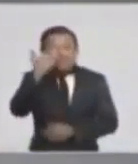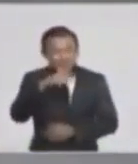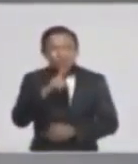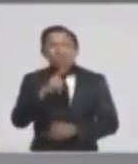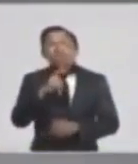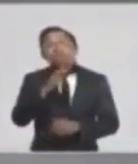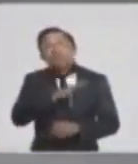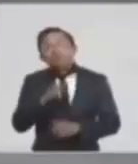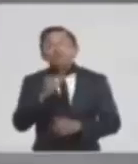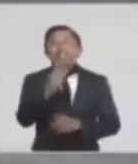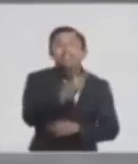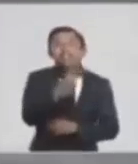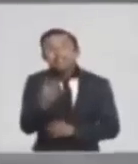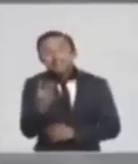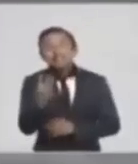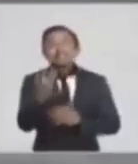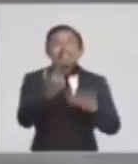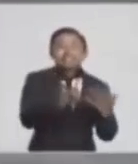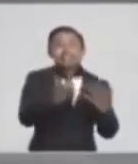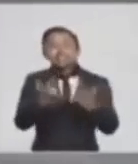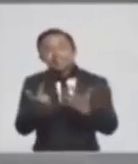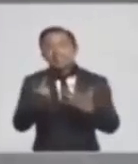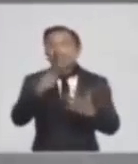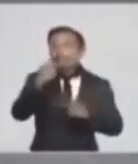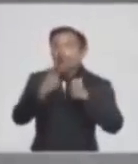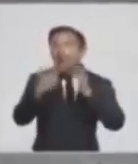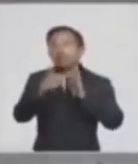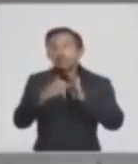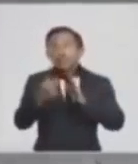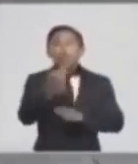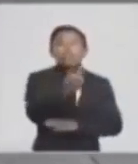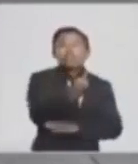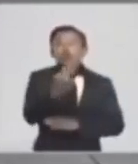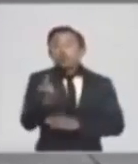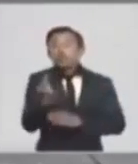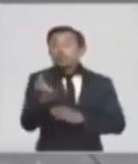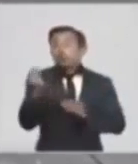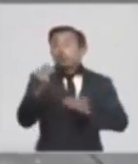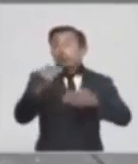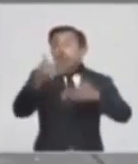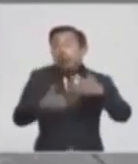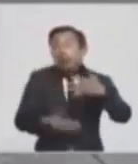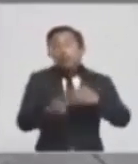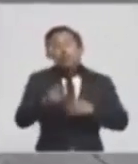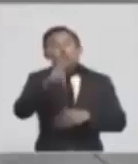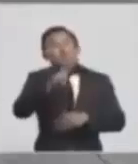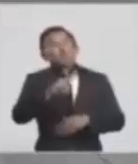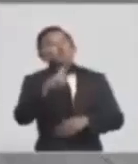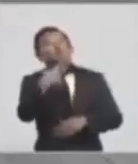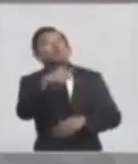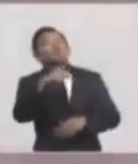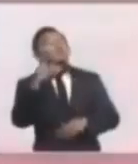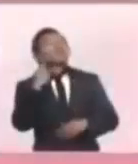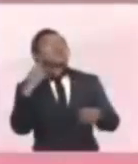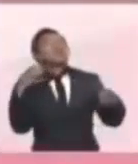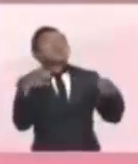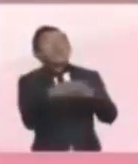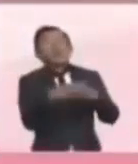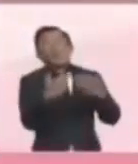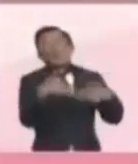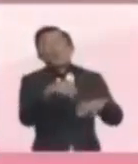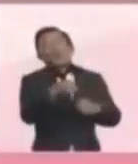presunto asesino del periodista Javier Valdés. Son dos temas dolorosos a la